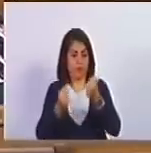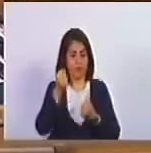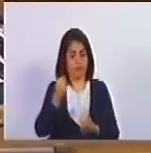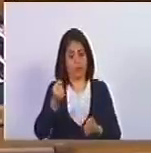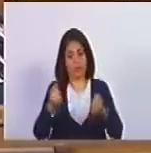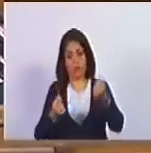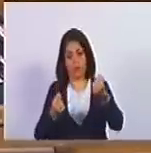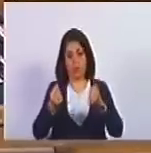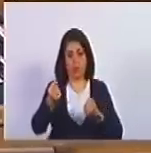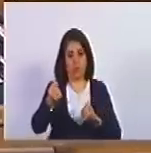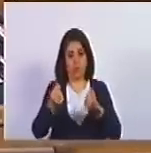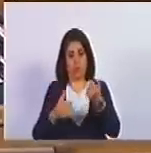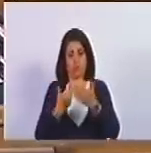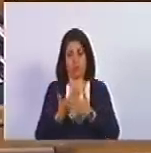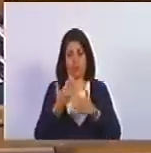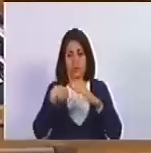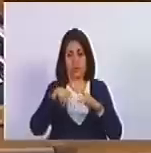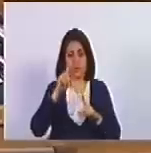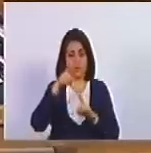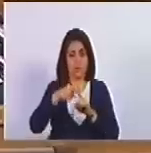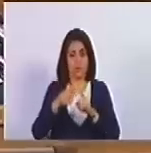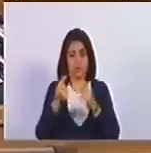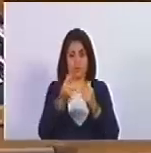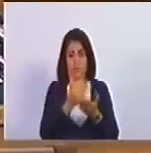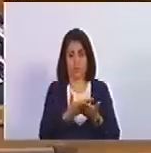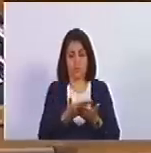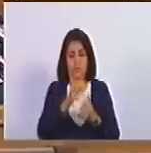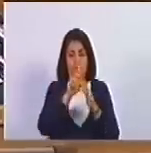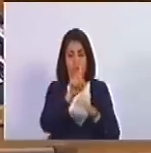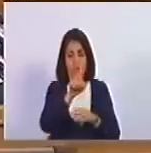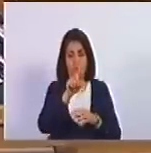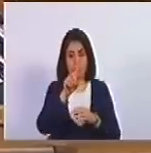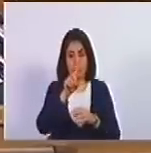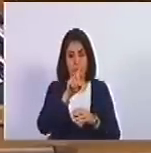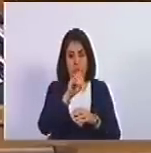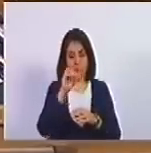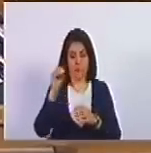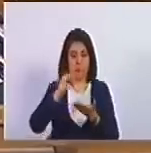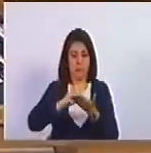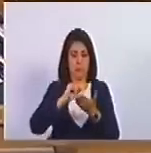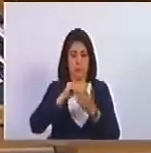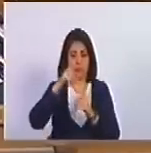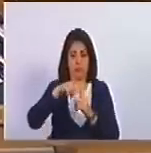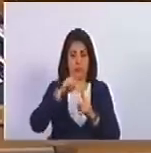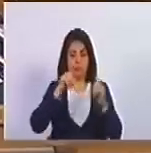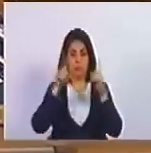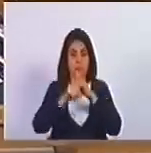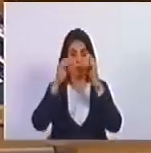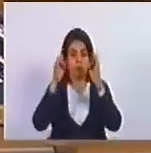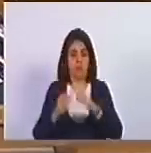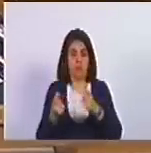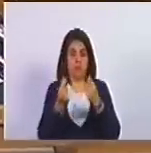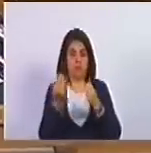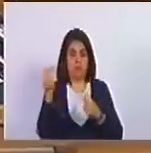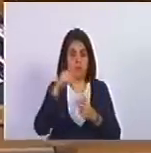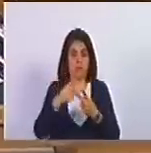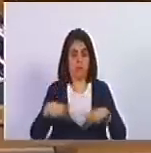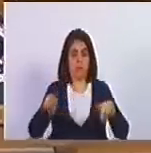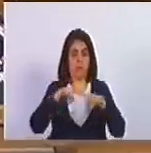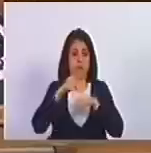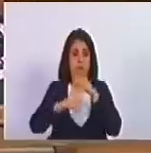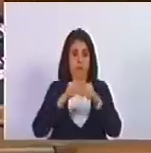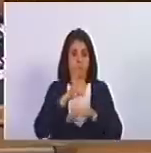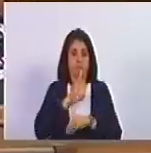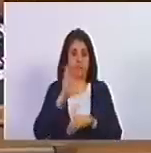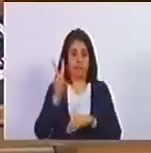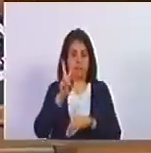carga pesada hasta un monto en bolívares equivalente a 100 veces el tipo de cambio oficial de la moneda de mayor valor publicado por